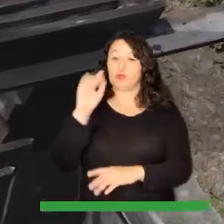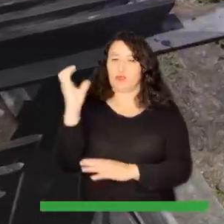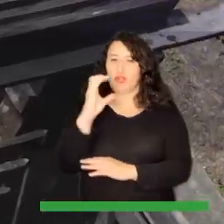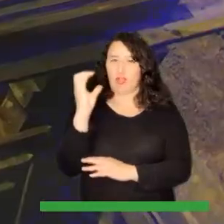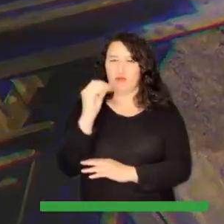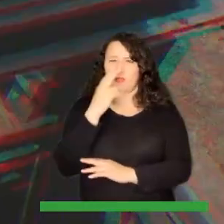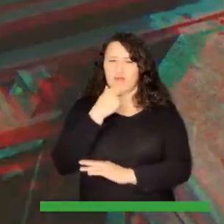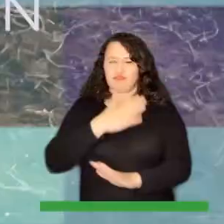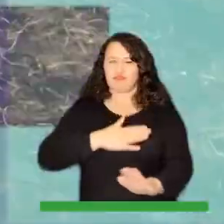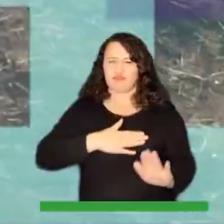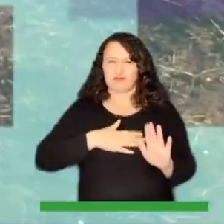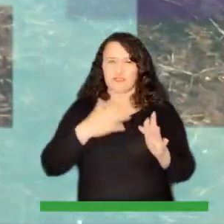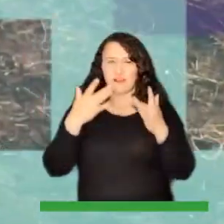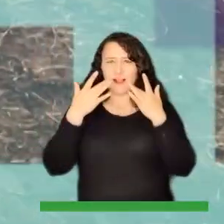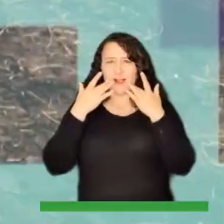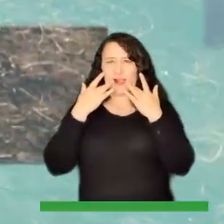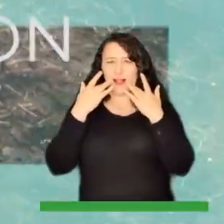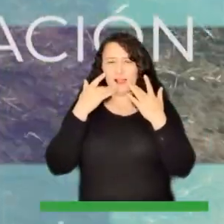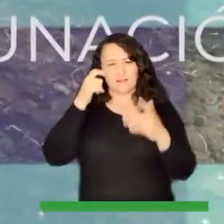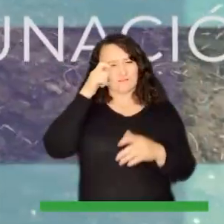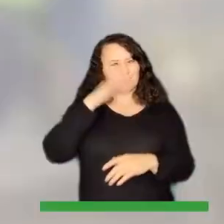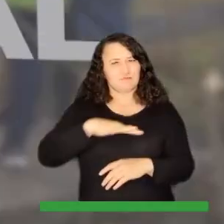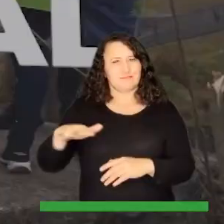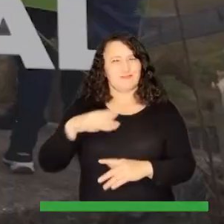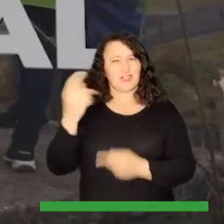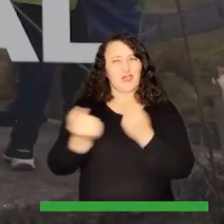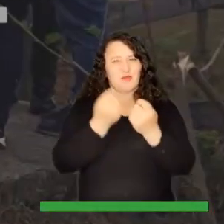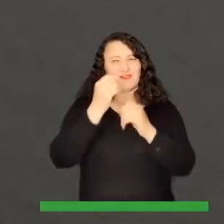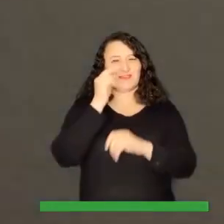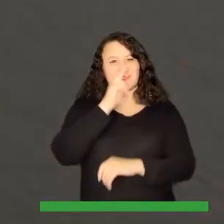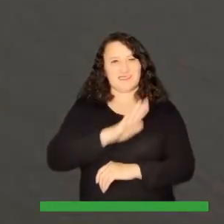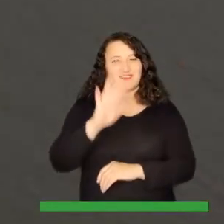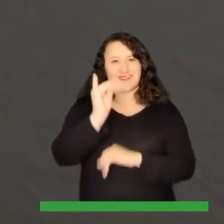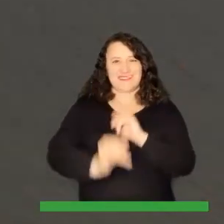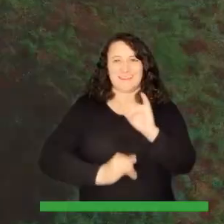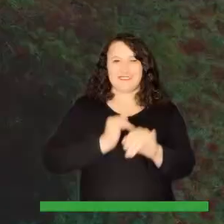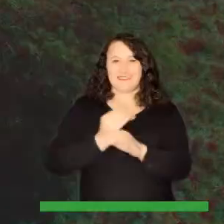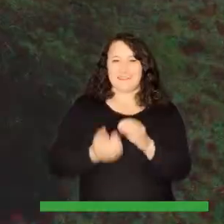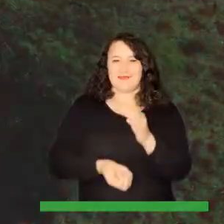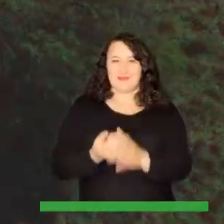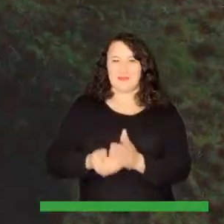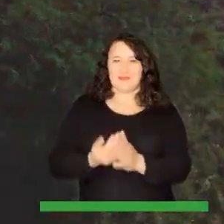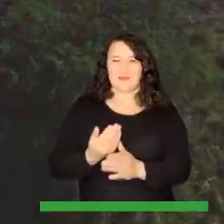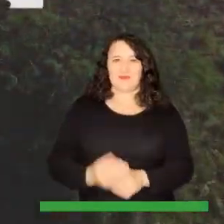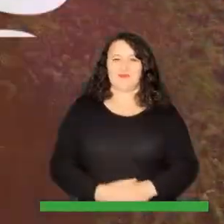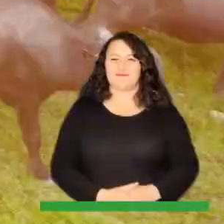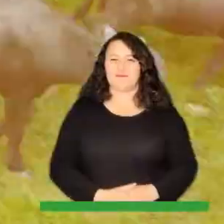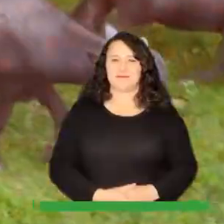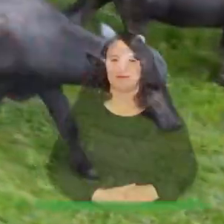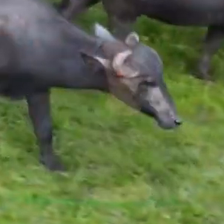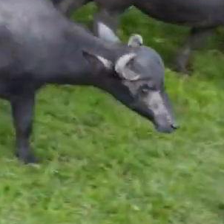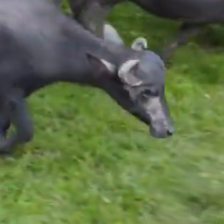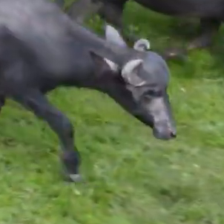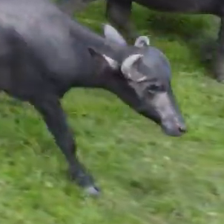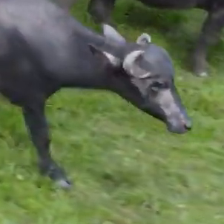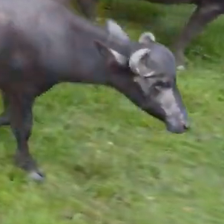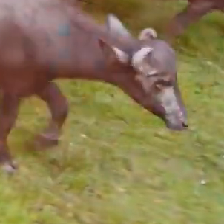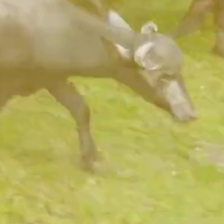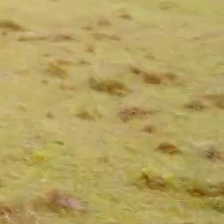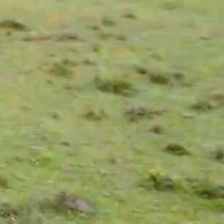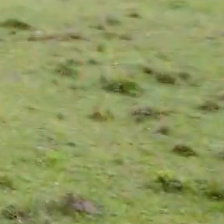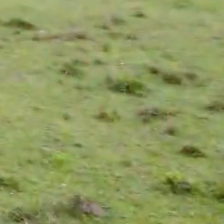compromiso con la sanidad del hato ganadero y con el comercio nacional e internacional de productos pecuarios.